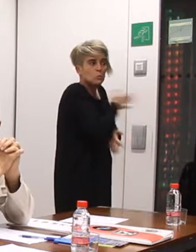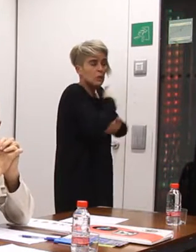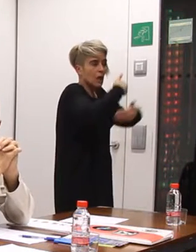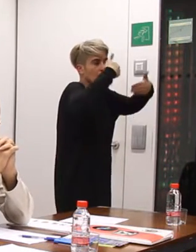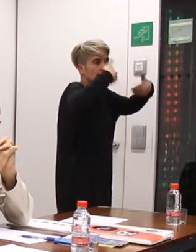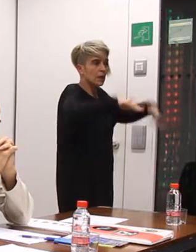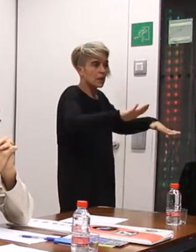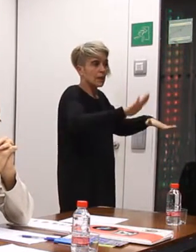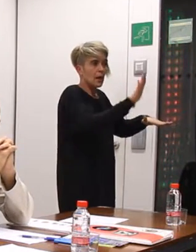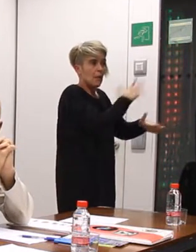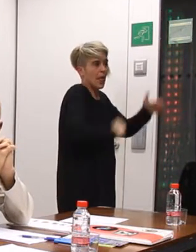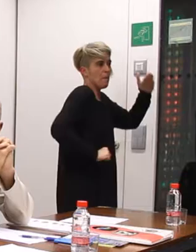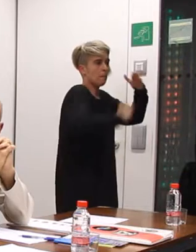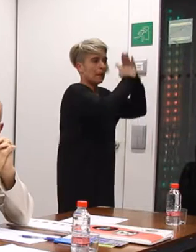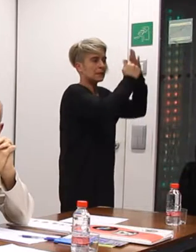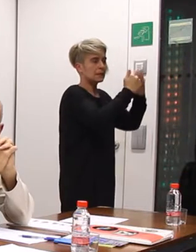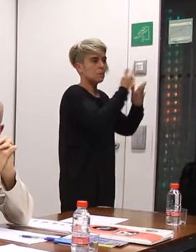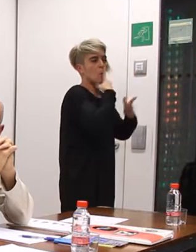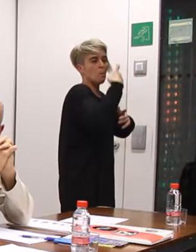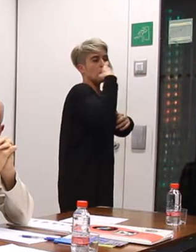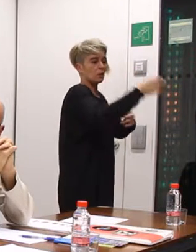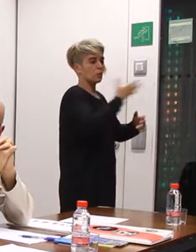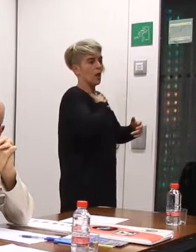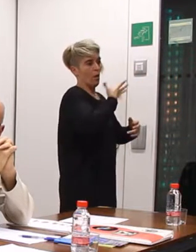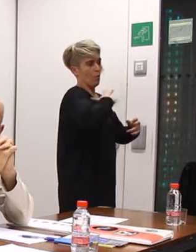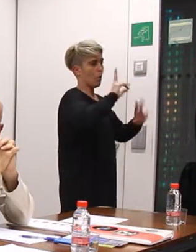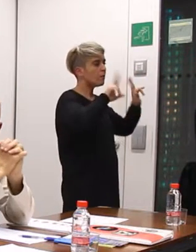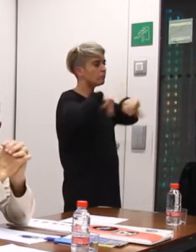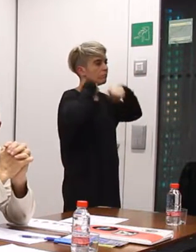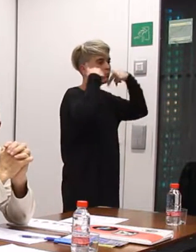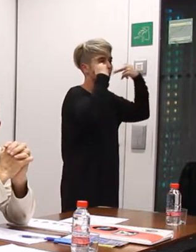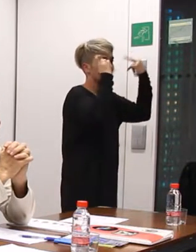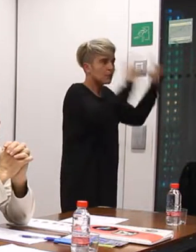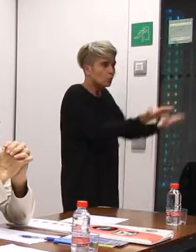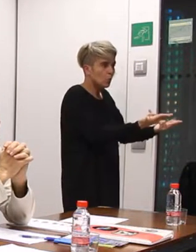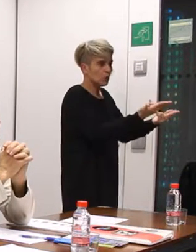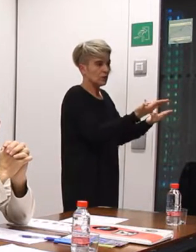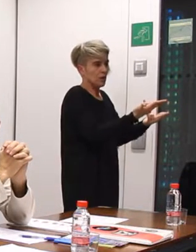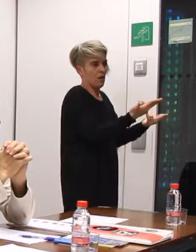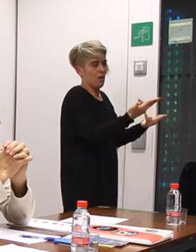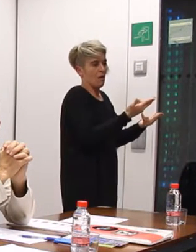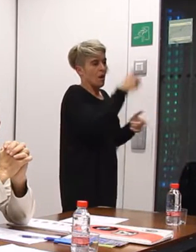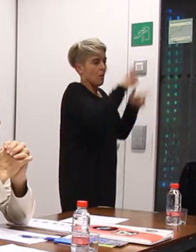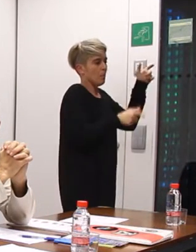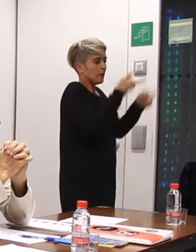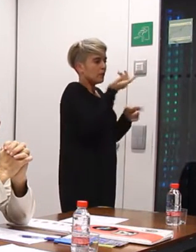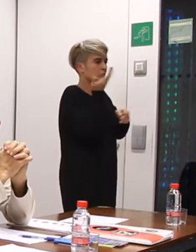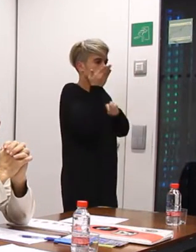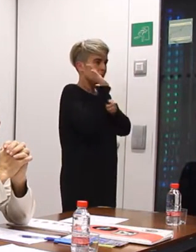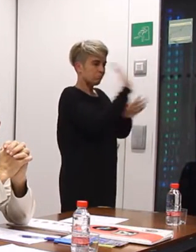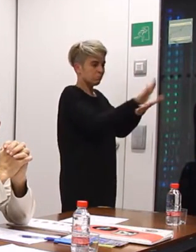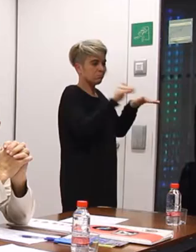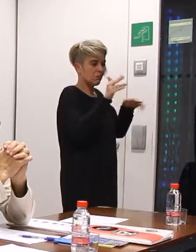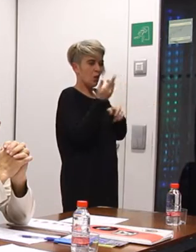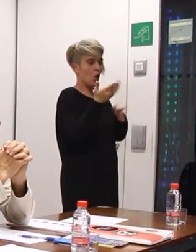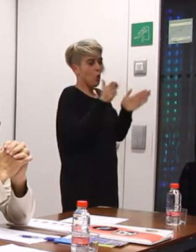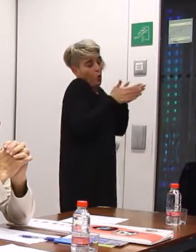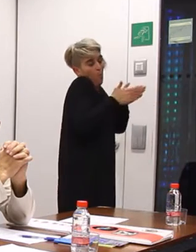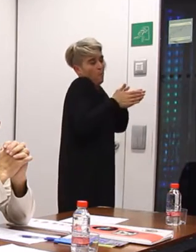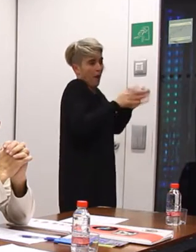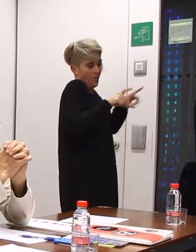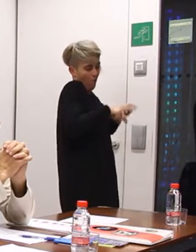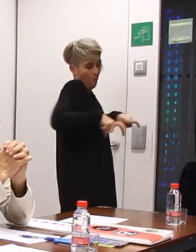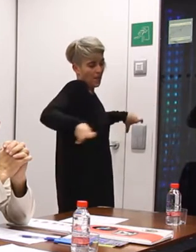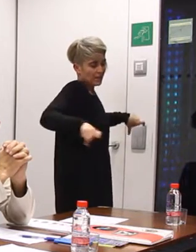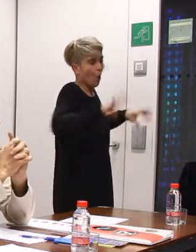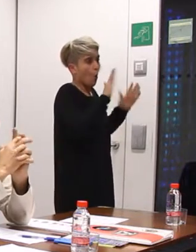mayor parte de preguntas a la mesa y se puedan resolver por parte de los compañeros que están en la mesa o de